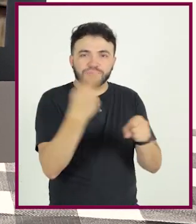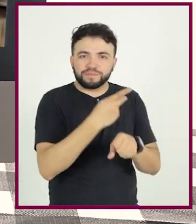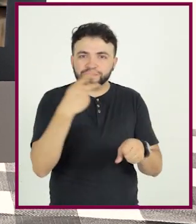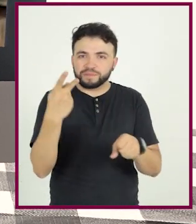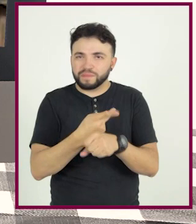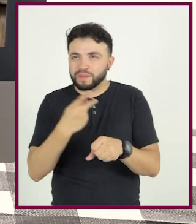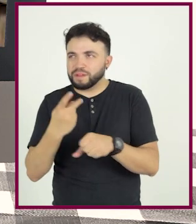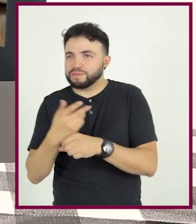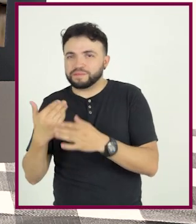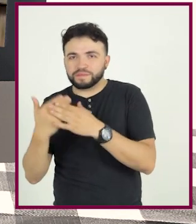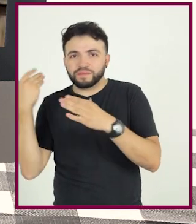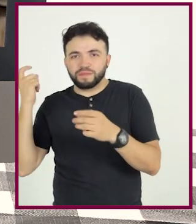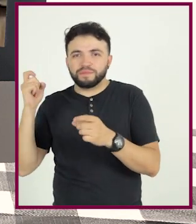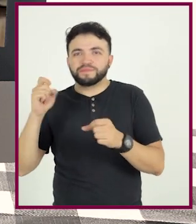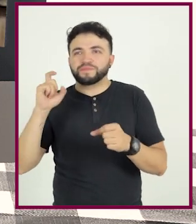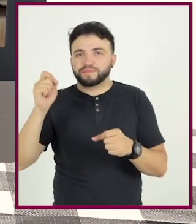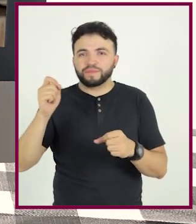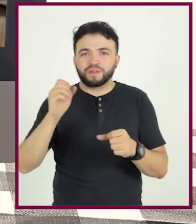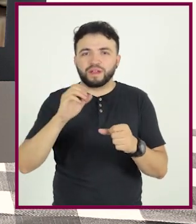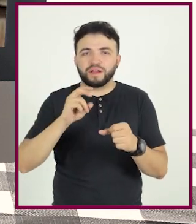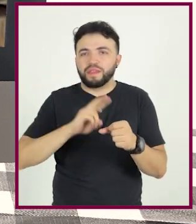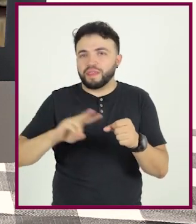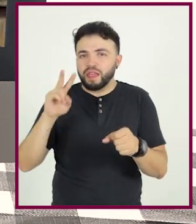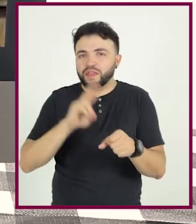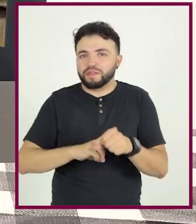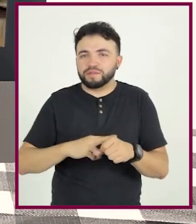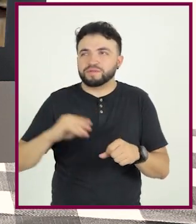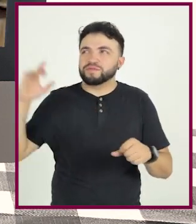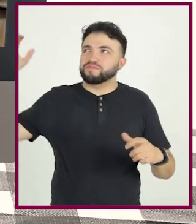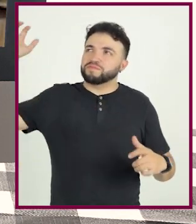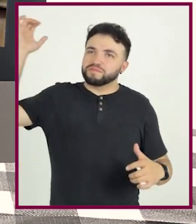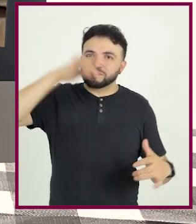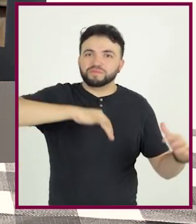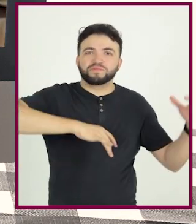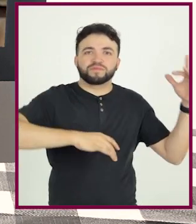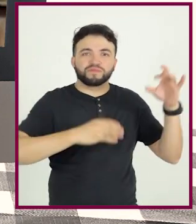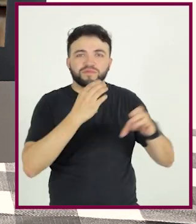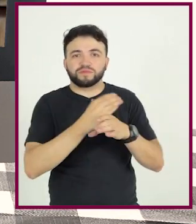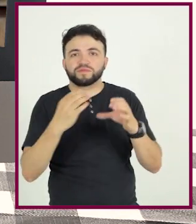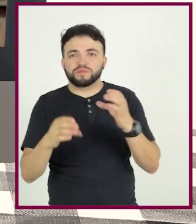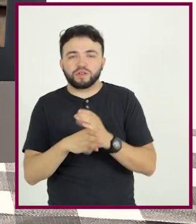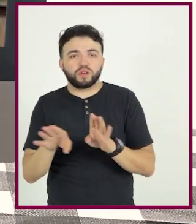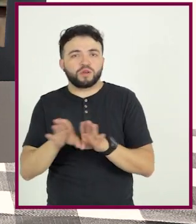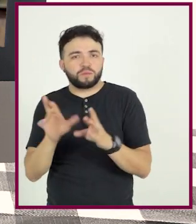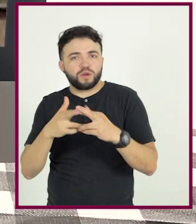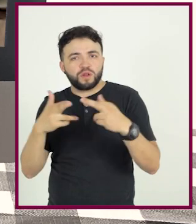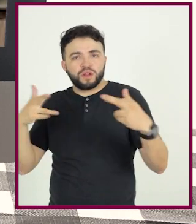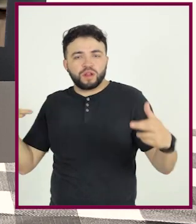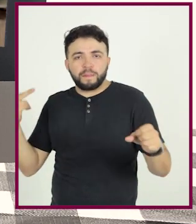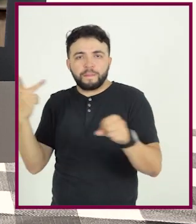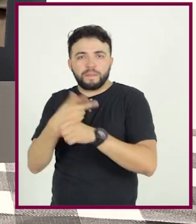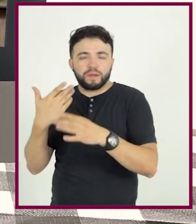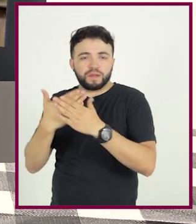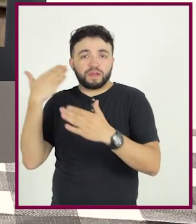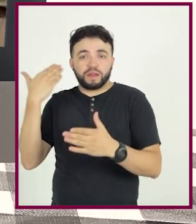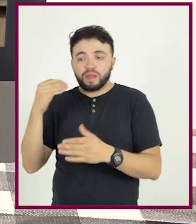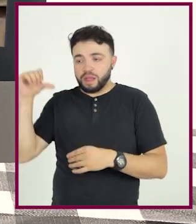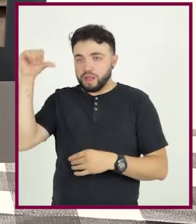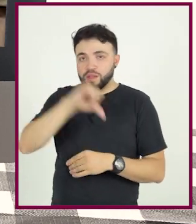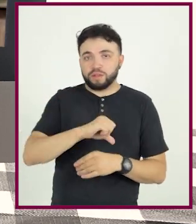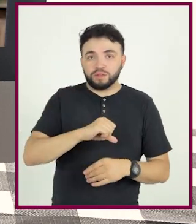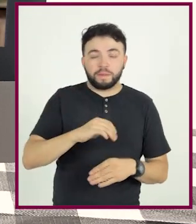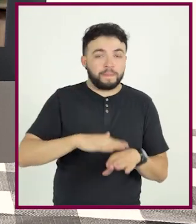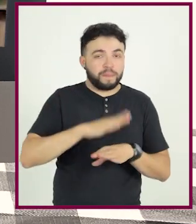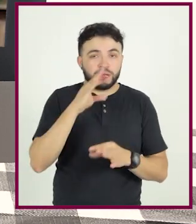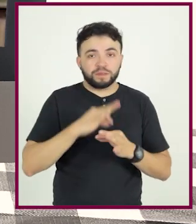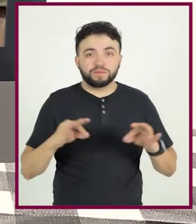que los diferencien de los pretextos. Que tengan la capacidad de relacionar el pasado con el presente y, sobre todo,